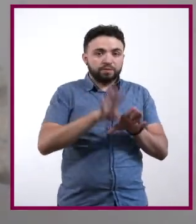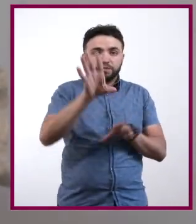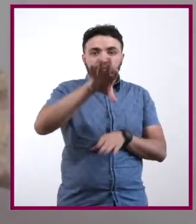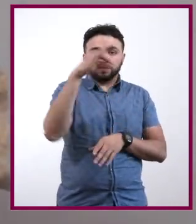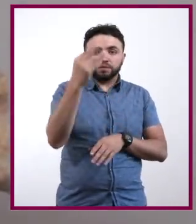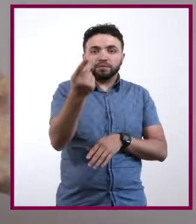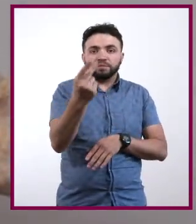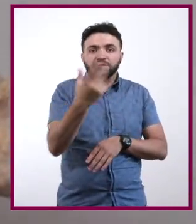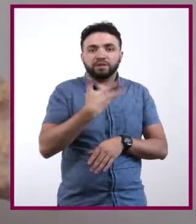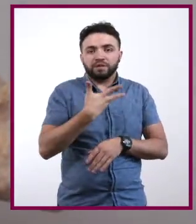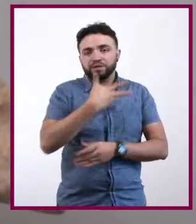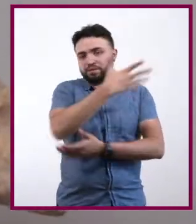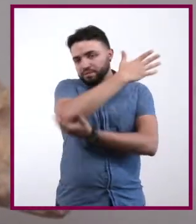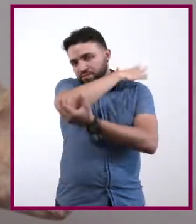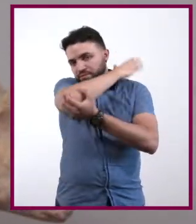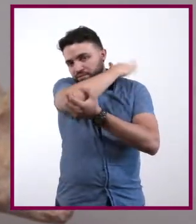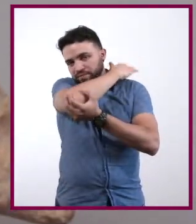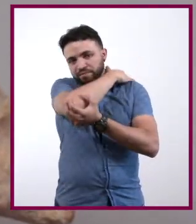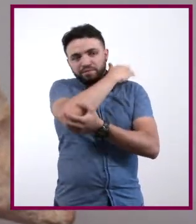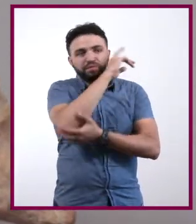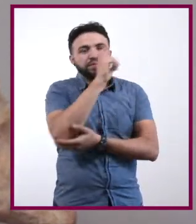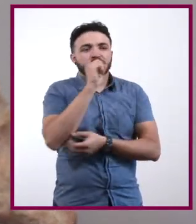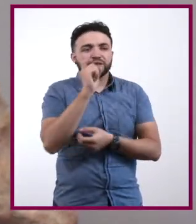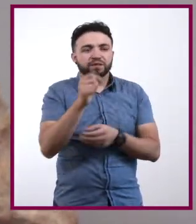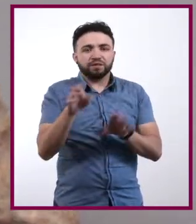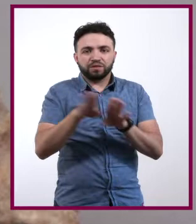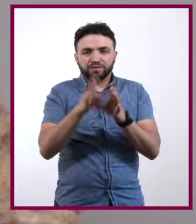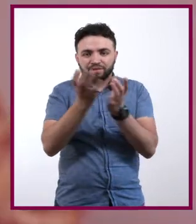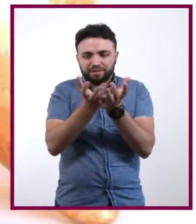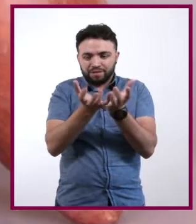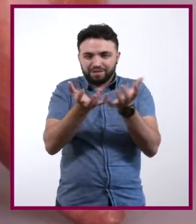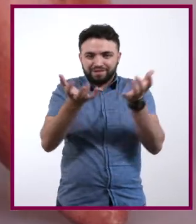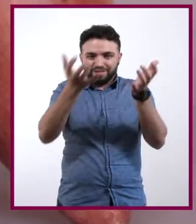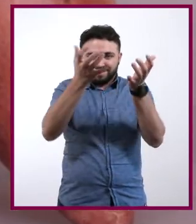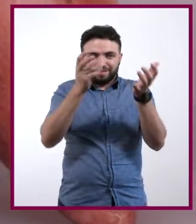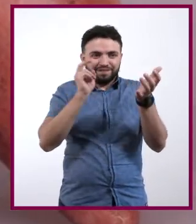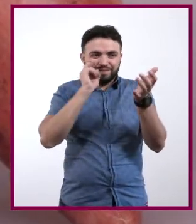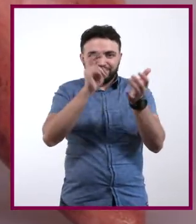sus lomos unos cajetes, es decir, sirvieron como